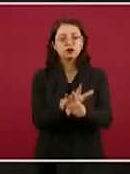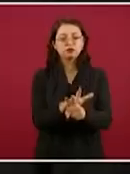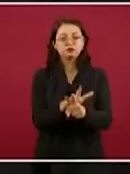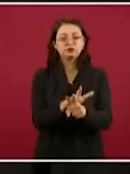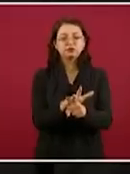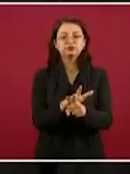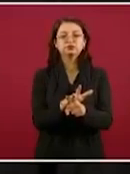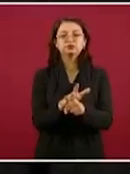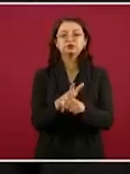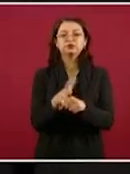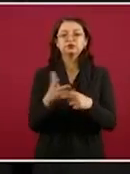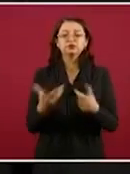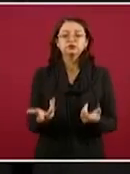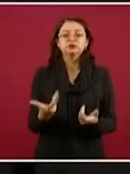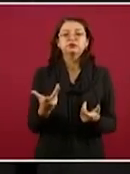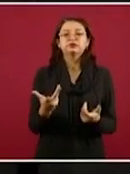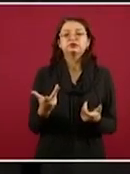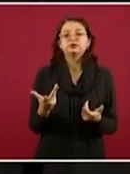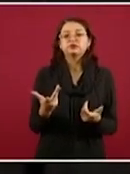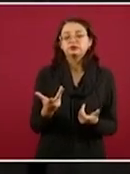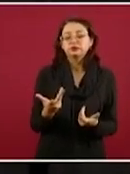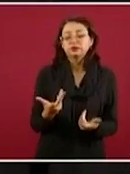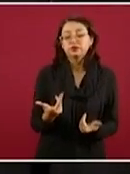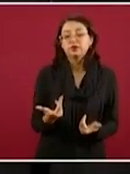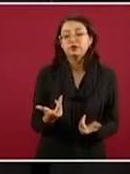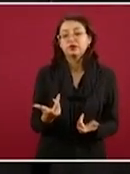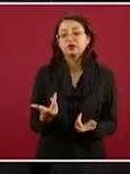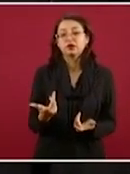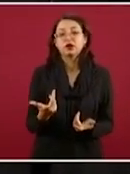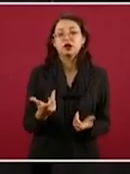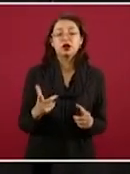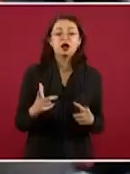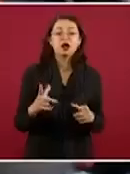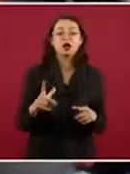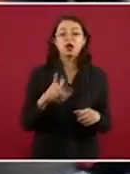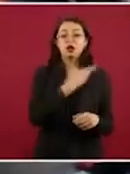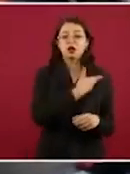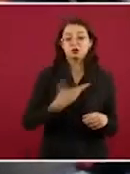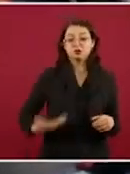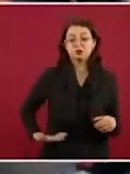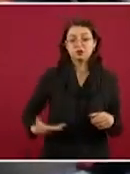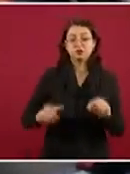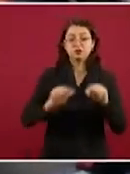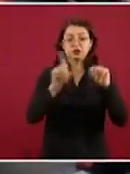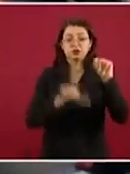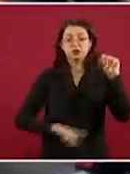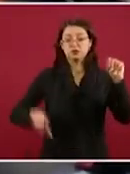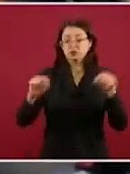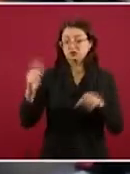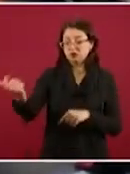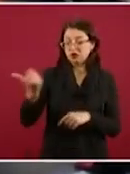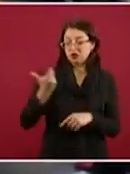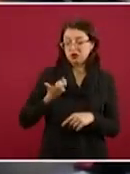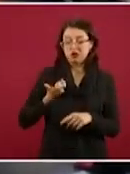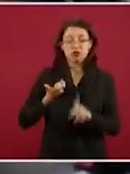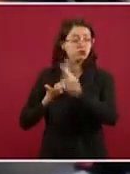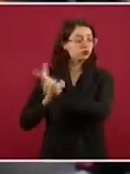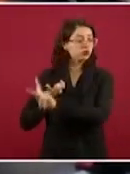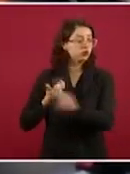que nadie pueda ganar más que lo que obtiene el presidente y que